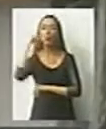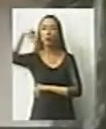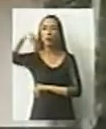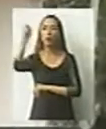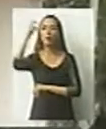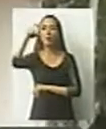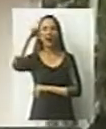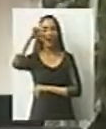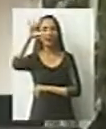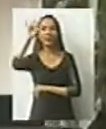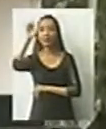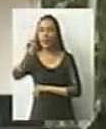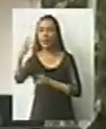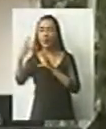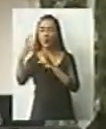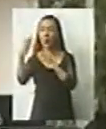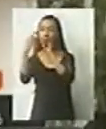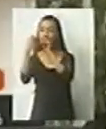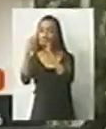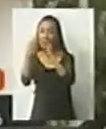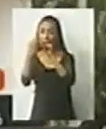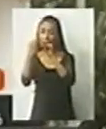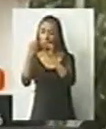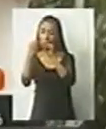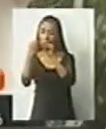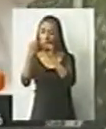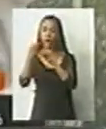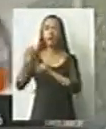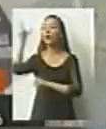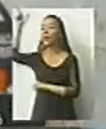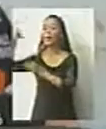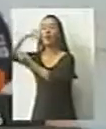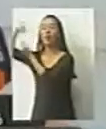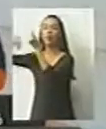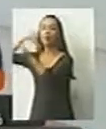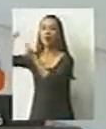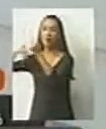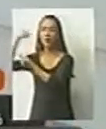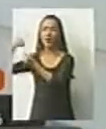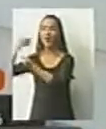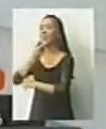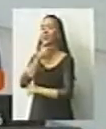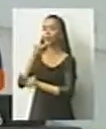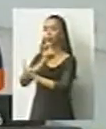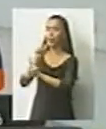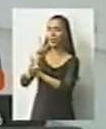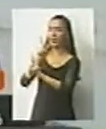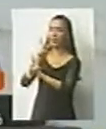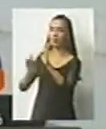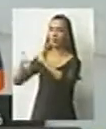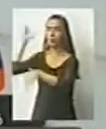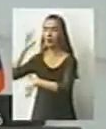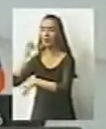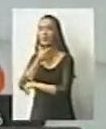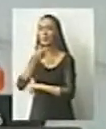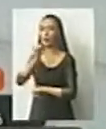inflexible. Posteriormente mantuvo un diálogo el señor agente fiscal, estaba en las mismas condiciones, y por último ya pedían